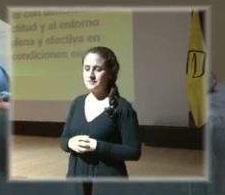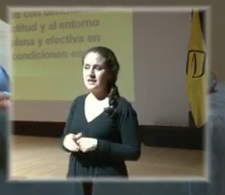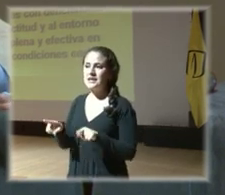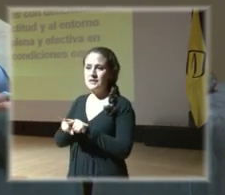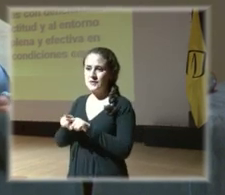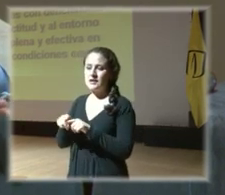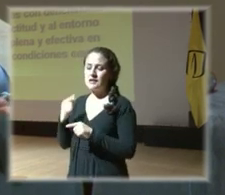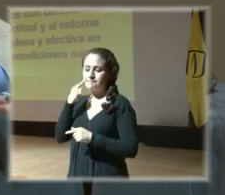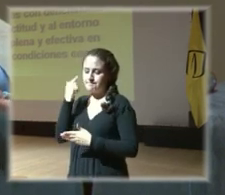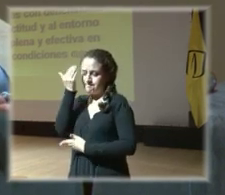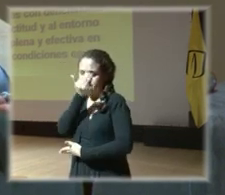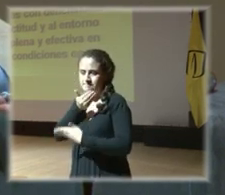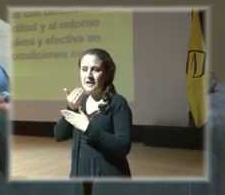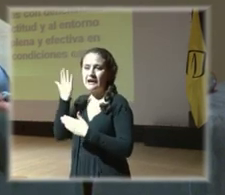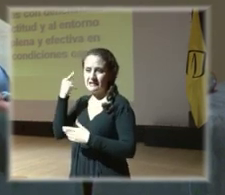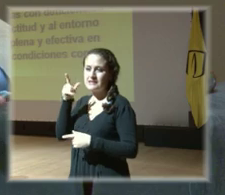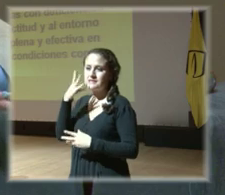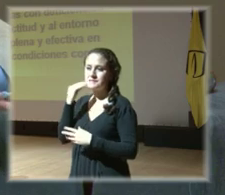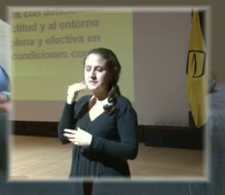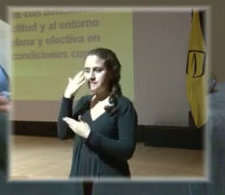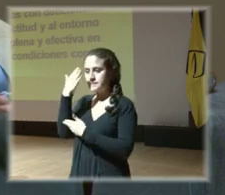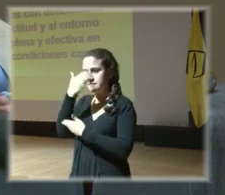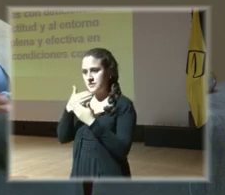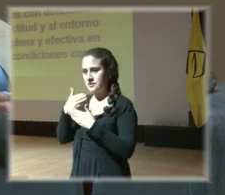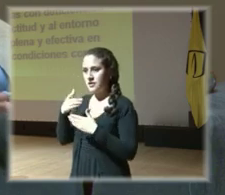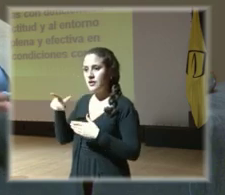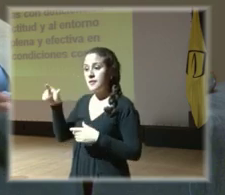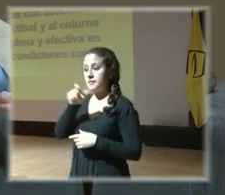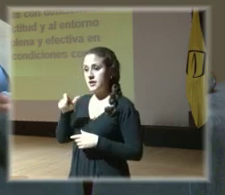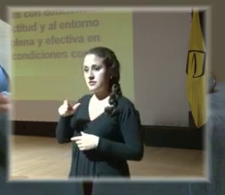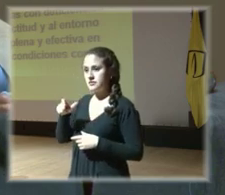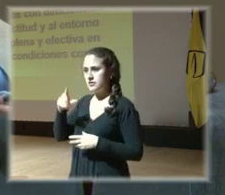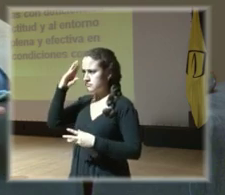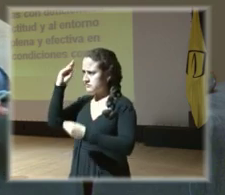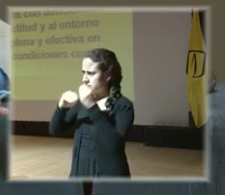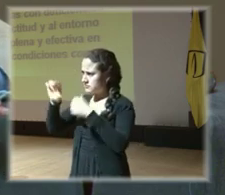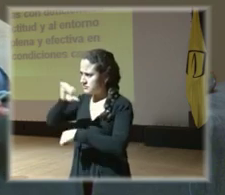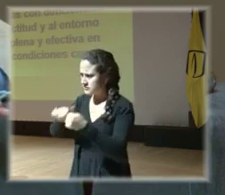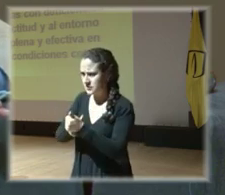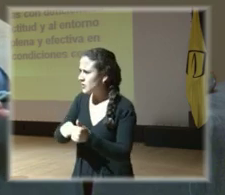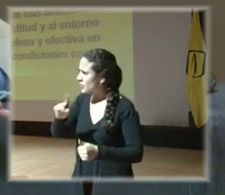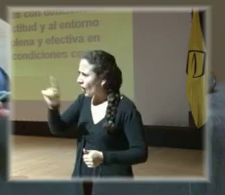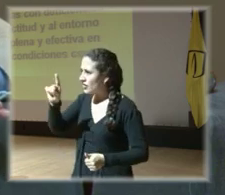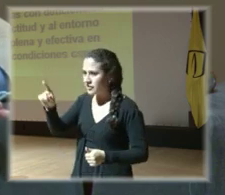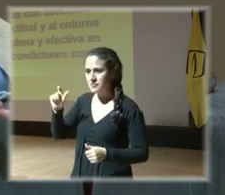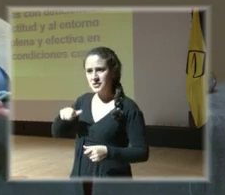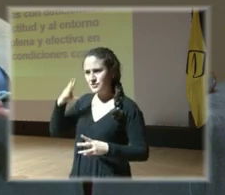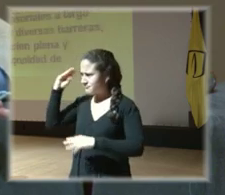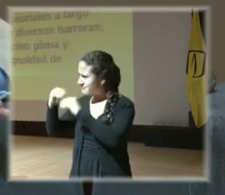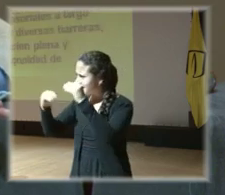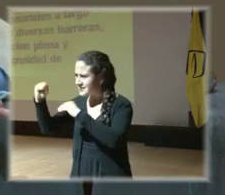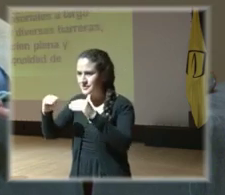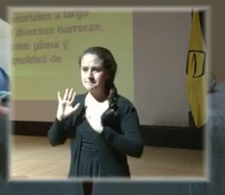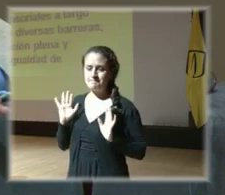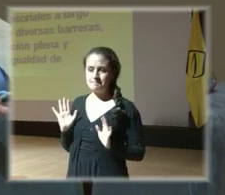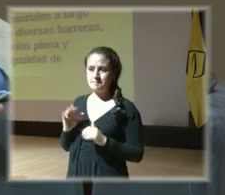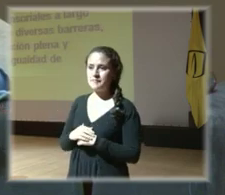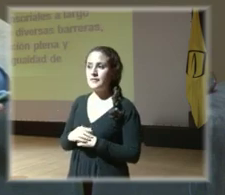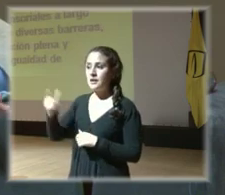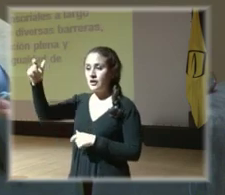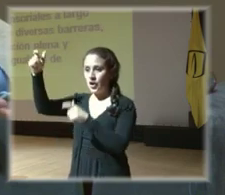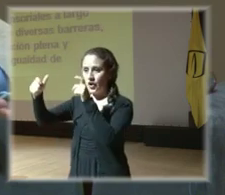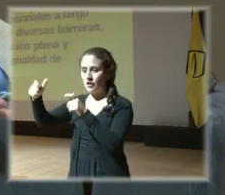de experimento, porque todo el mundo estaba de acuerdo en que pues, no querían mantener la interdicción, y la Corte